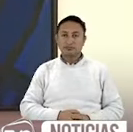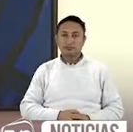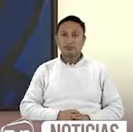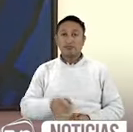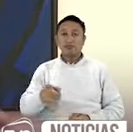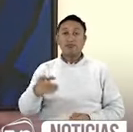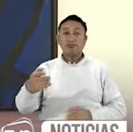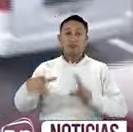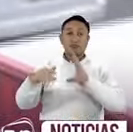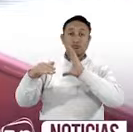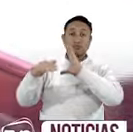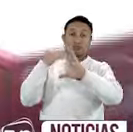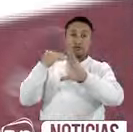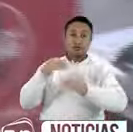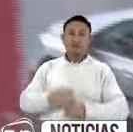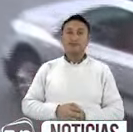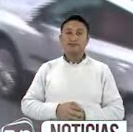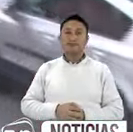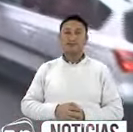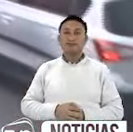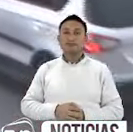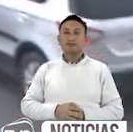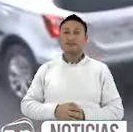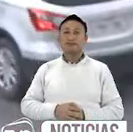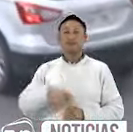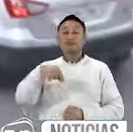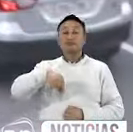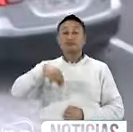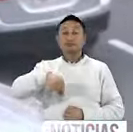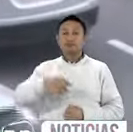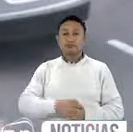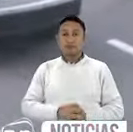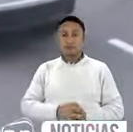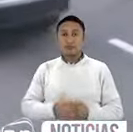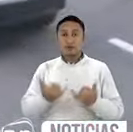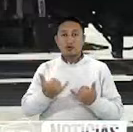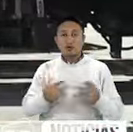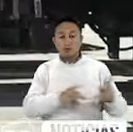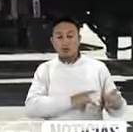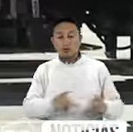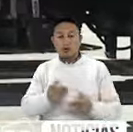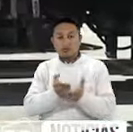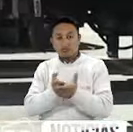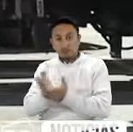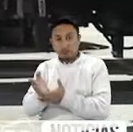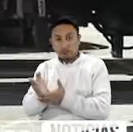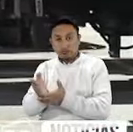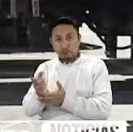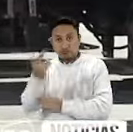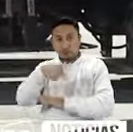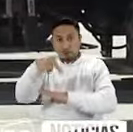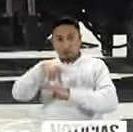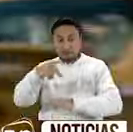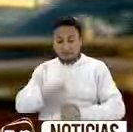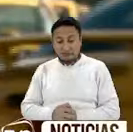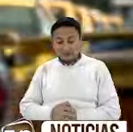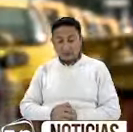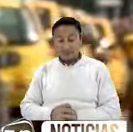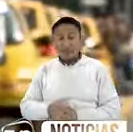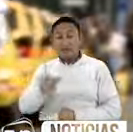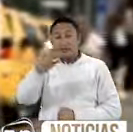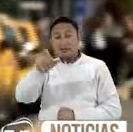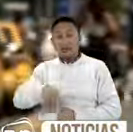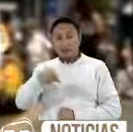llegue automáticamente. Finalizan señalando que se debe llevar a cabo un plan de carrera para los agentes, además de la depuración